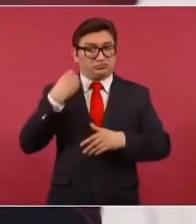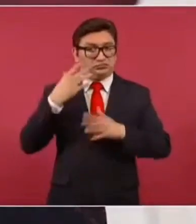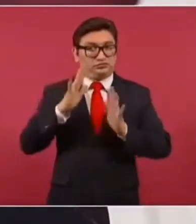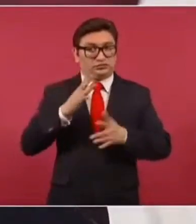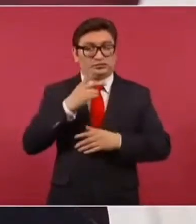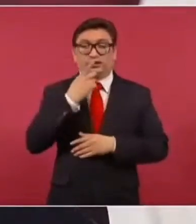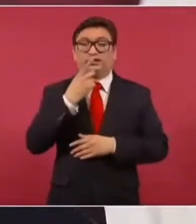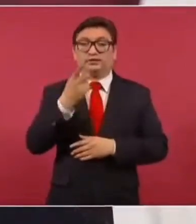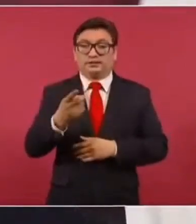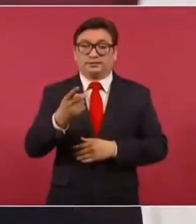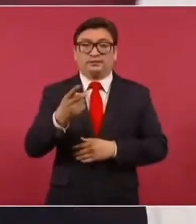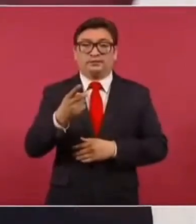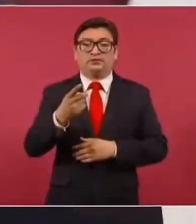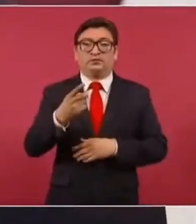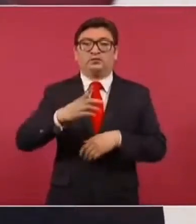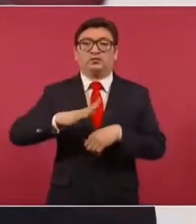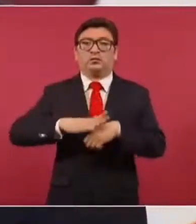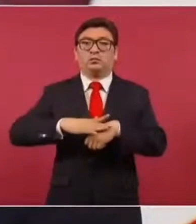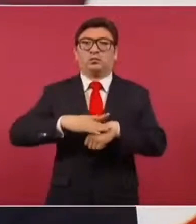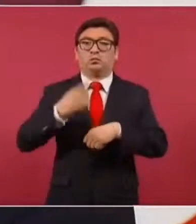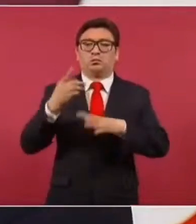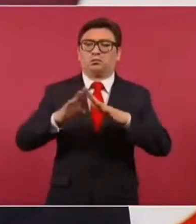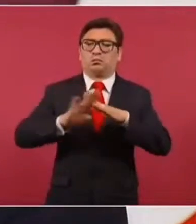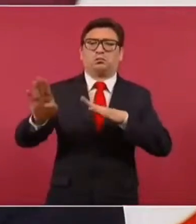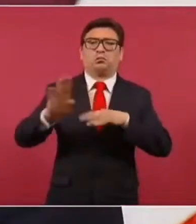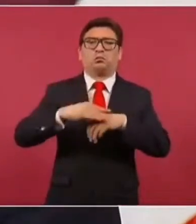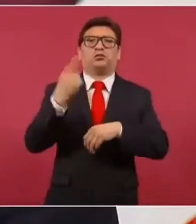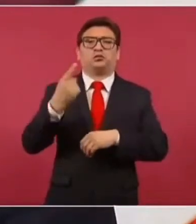donde hablo del porqué de la migración.